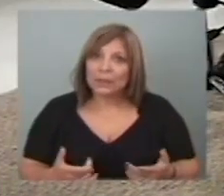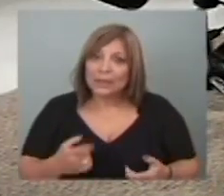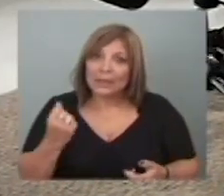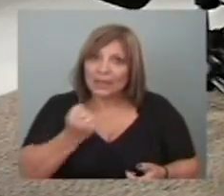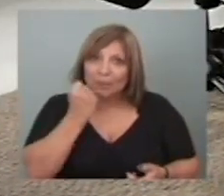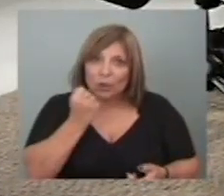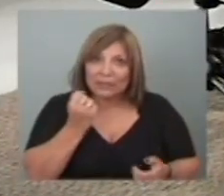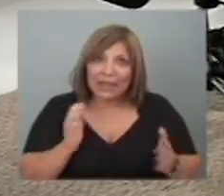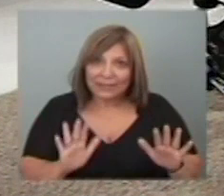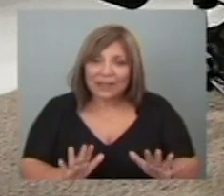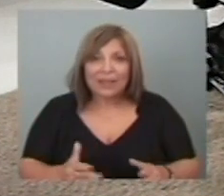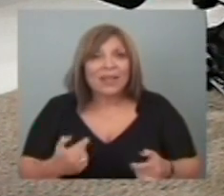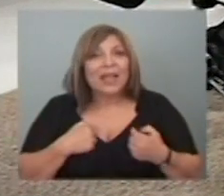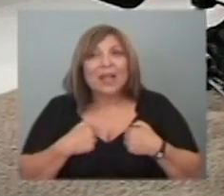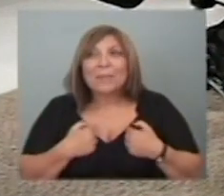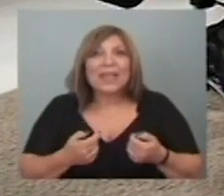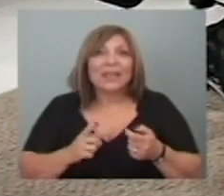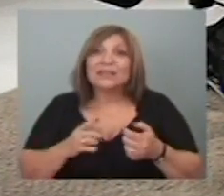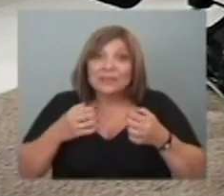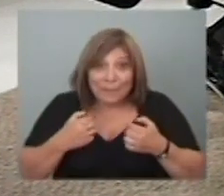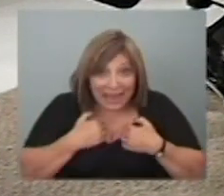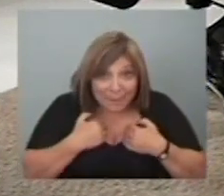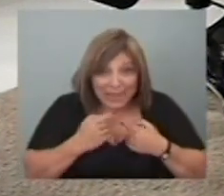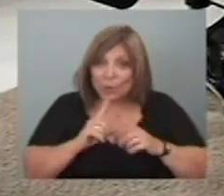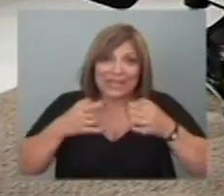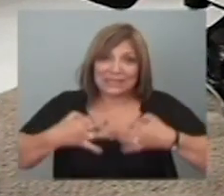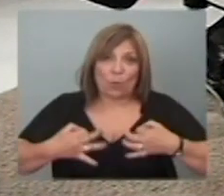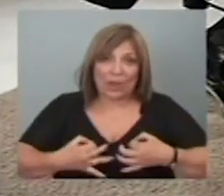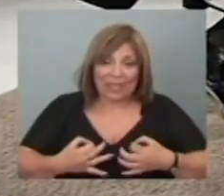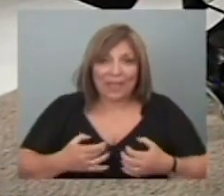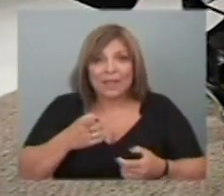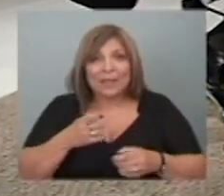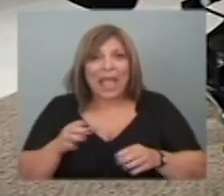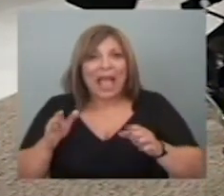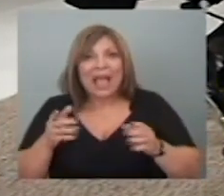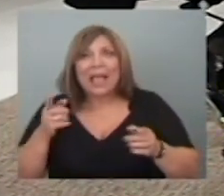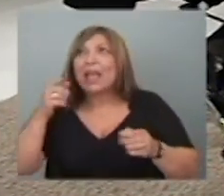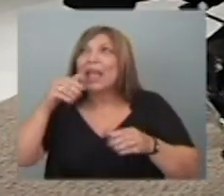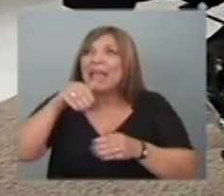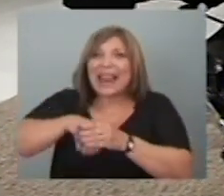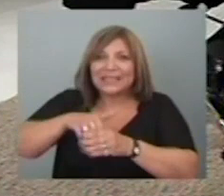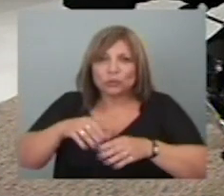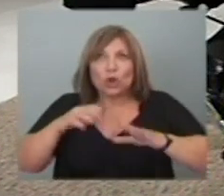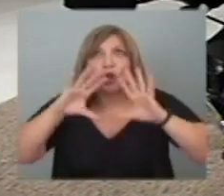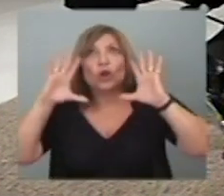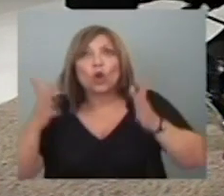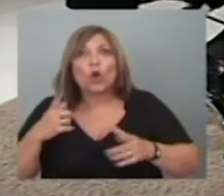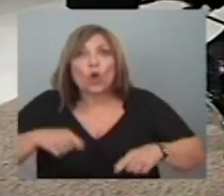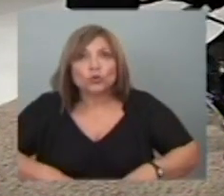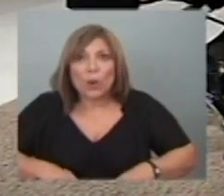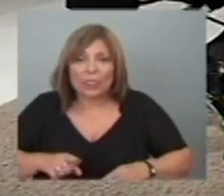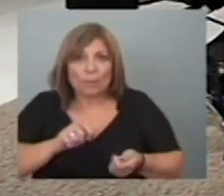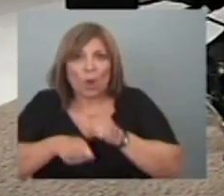consagran el voto epistolar. A mí no me da garantías. Lo mismo que también, tal vez, armar una elección en un consulado puede eventualmente